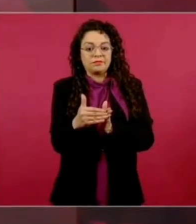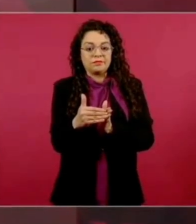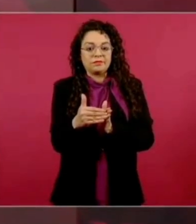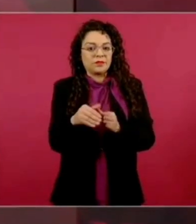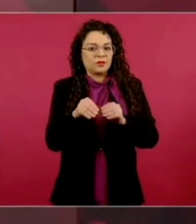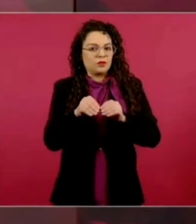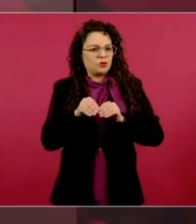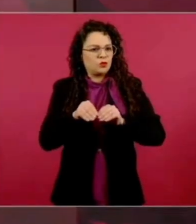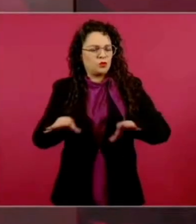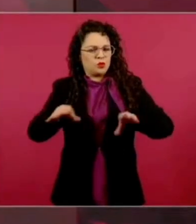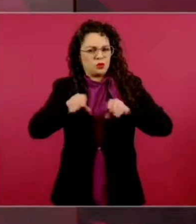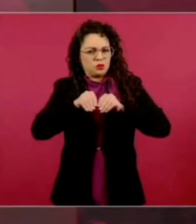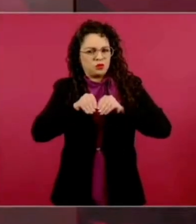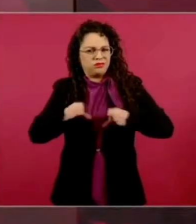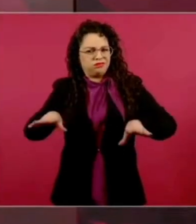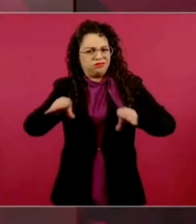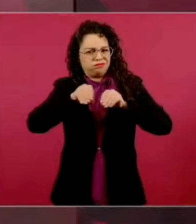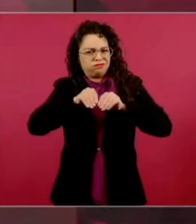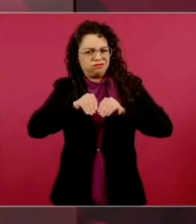Quiero